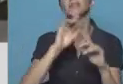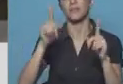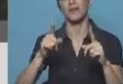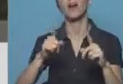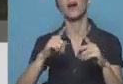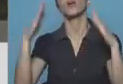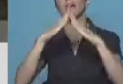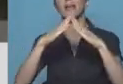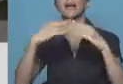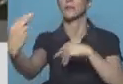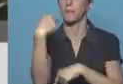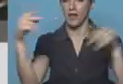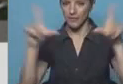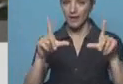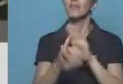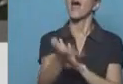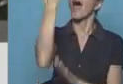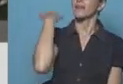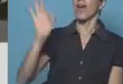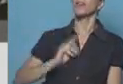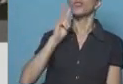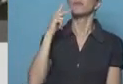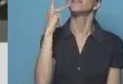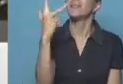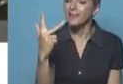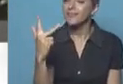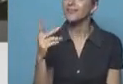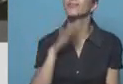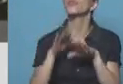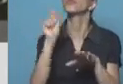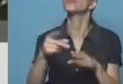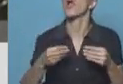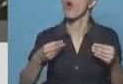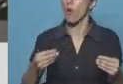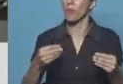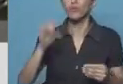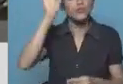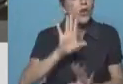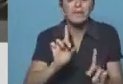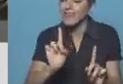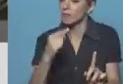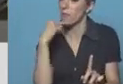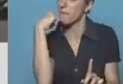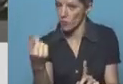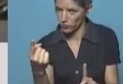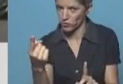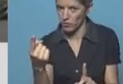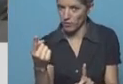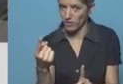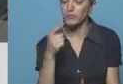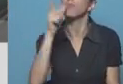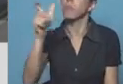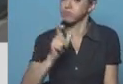cámara, ¿cómo estaban en el 2003? Solamente ese ejercicio, con una mano en el corazón e